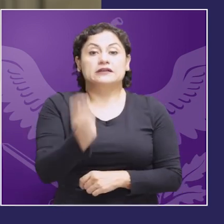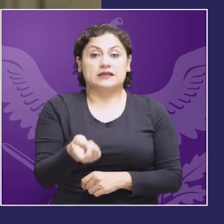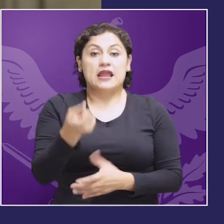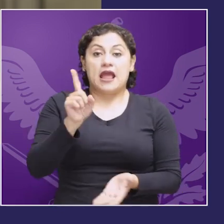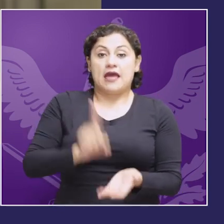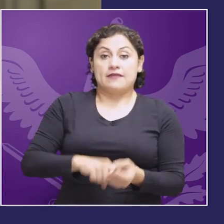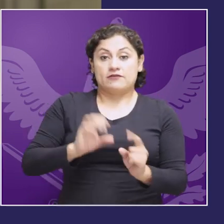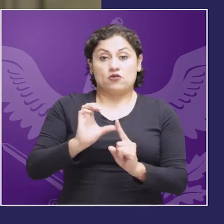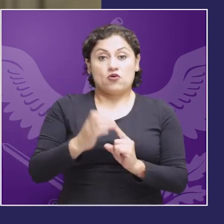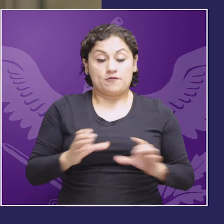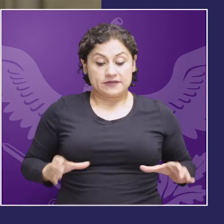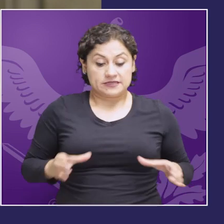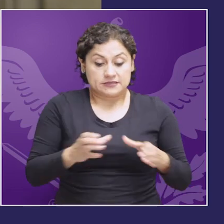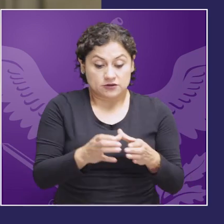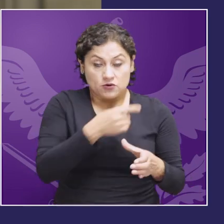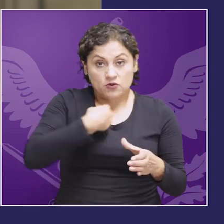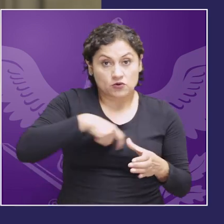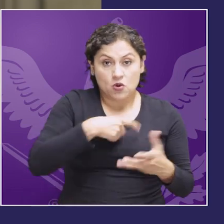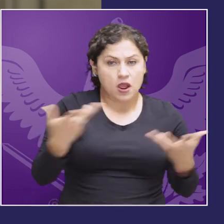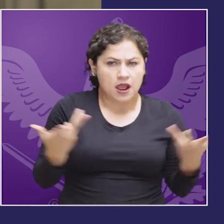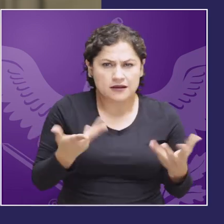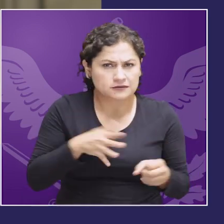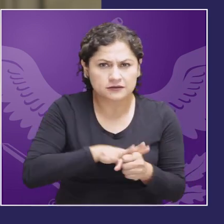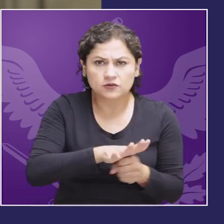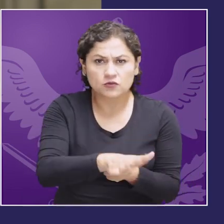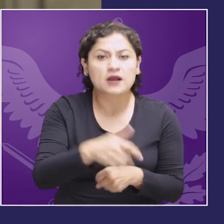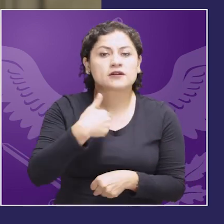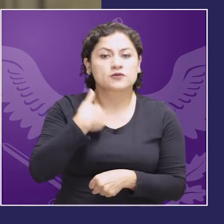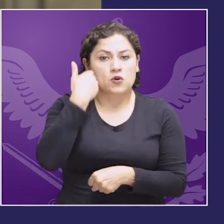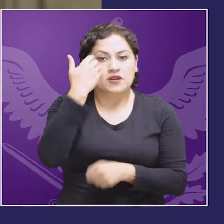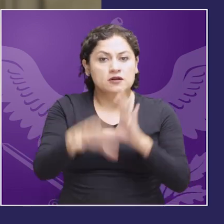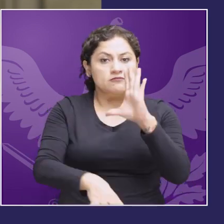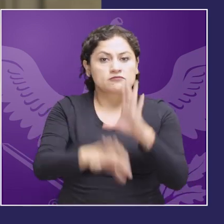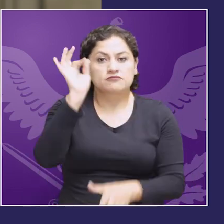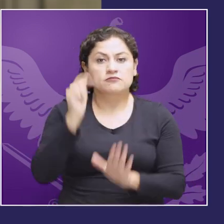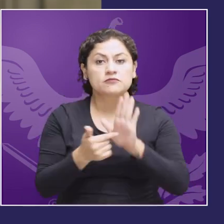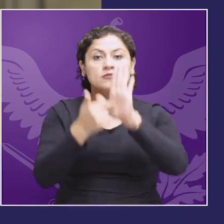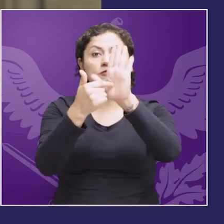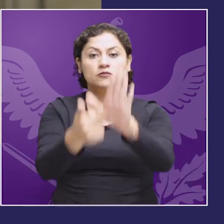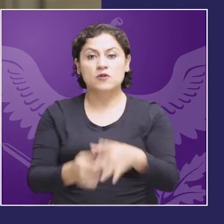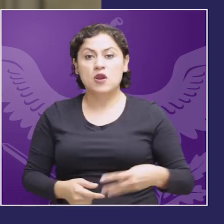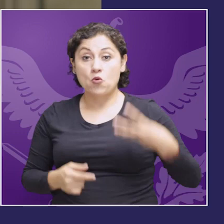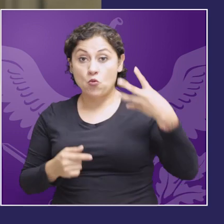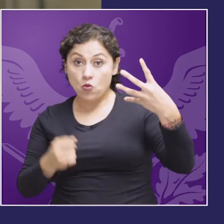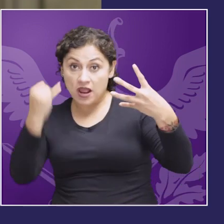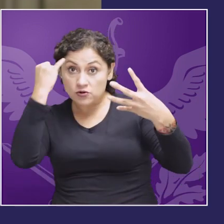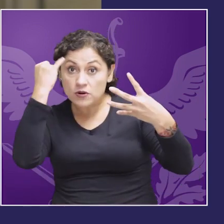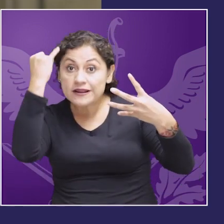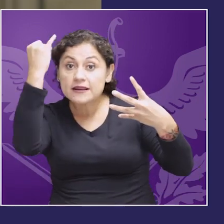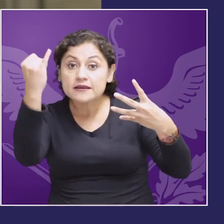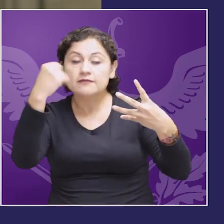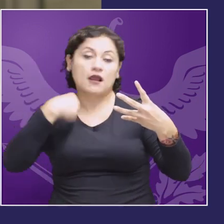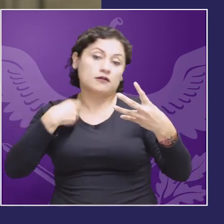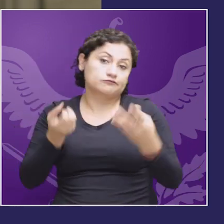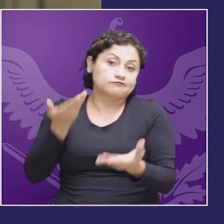en la Comisión Permanente de Género y Acceso a la Justicia de la Cumbre Judicial Iberoamericana, quiero tirar de inmediato 4 ideas centrales que